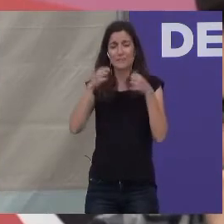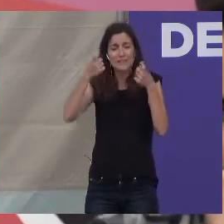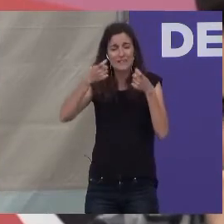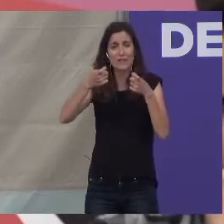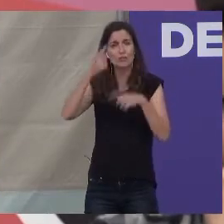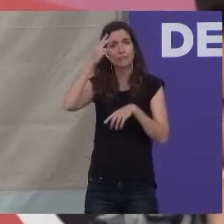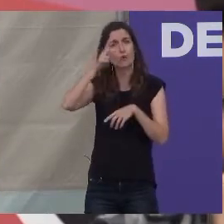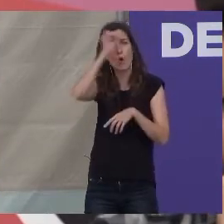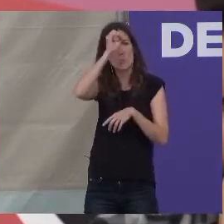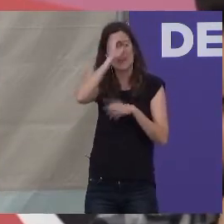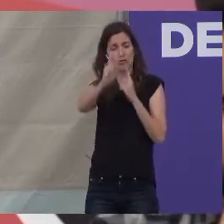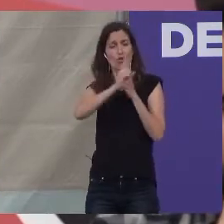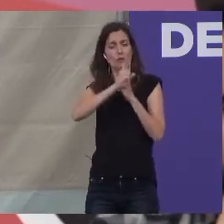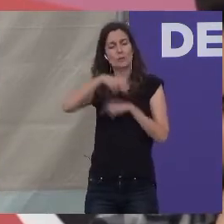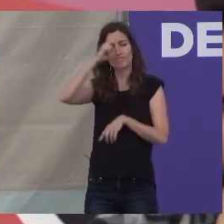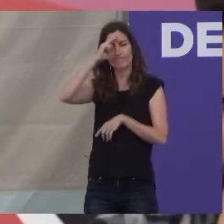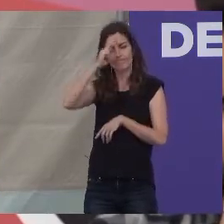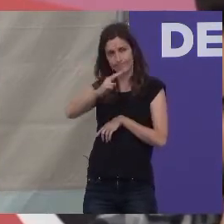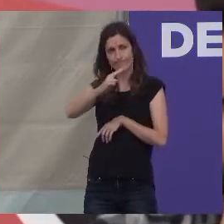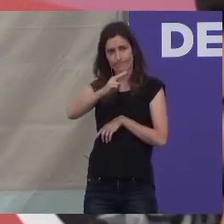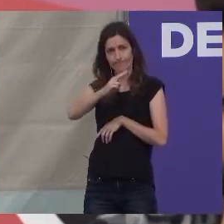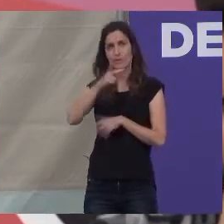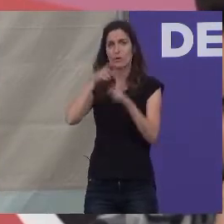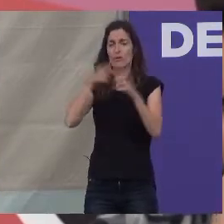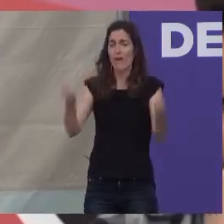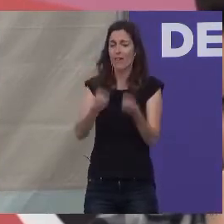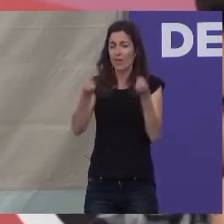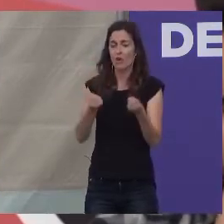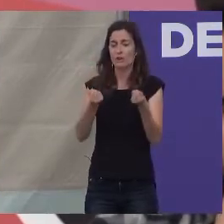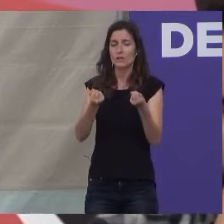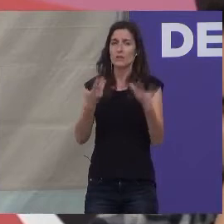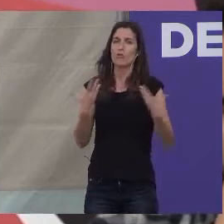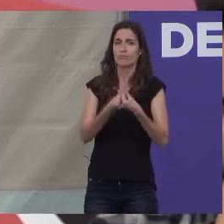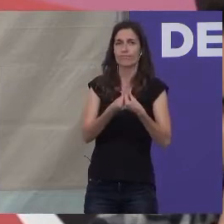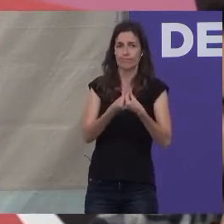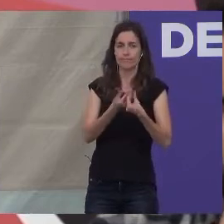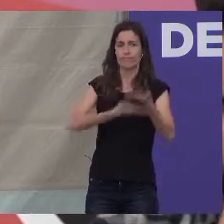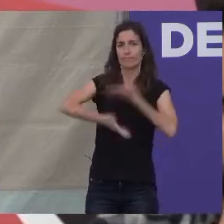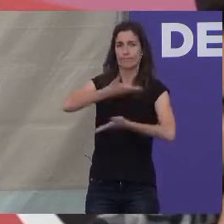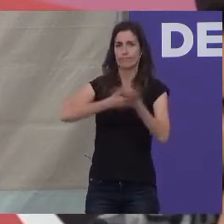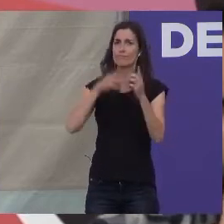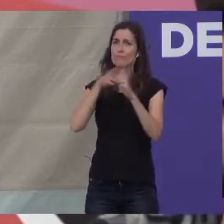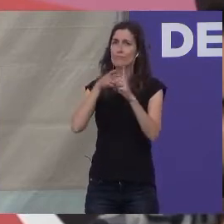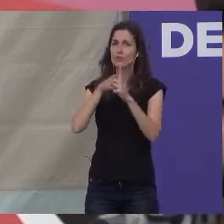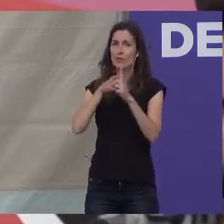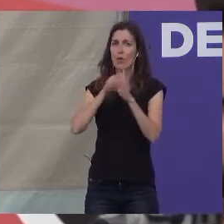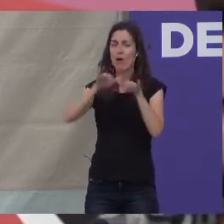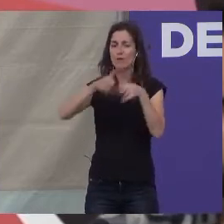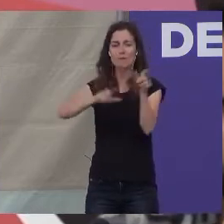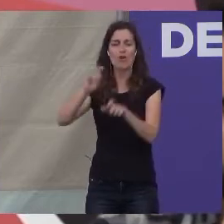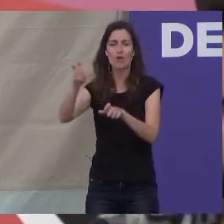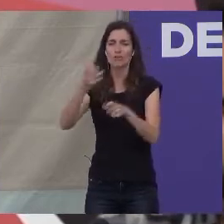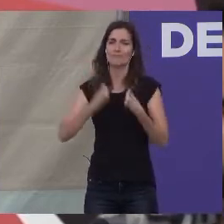las opiniones contrarias para poder llevar a cabo acciones conjuntas que al final sirvan para mejorar la vida de los